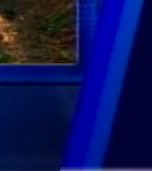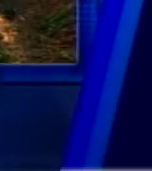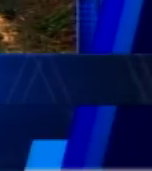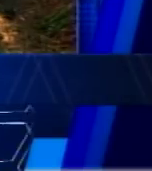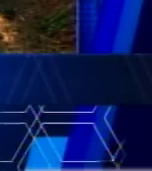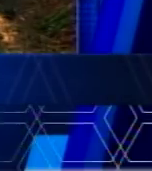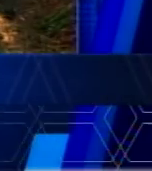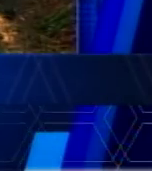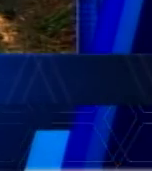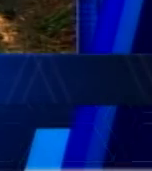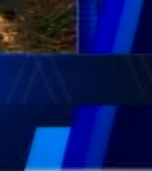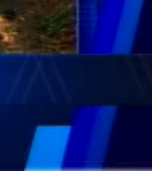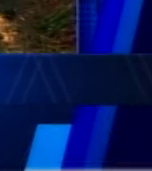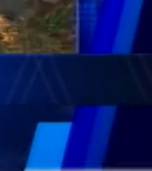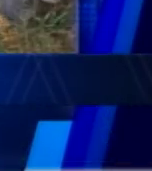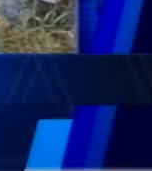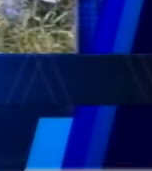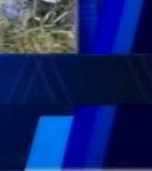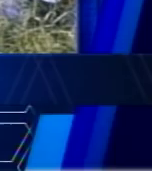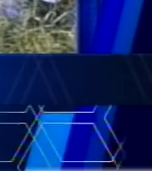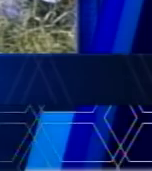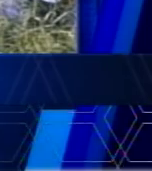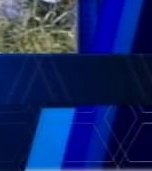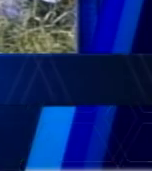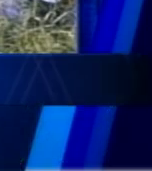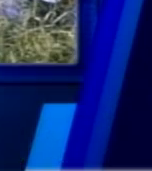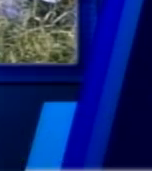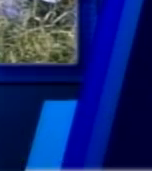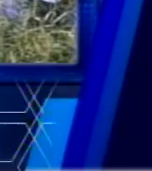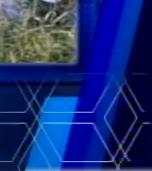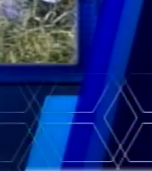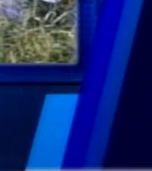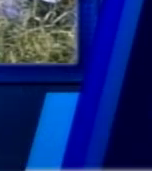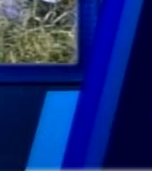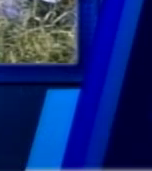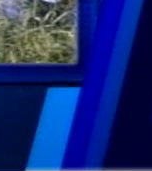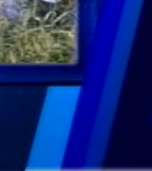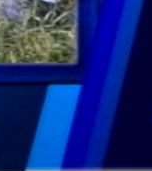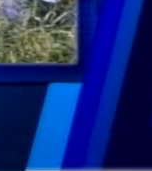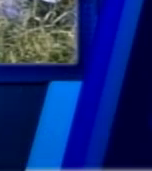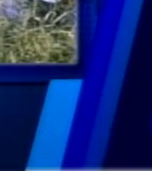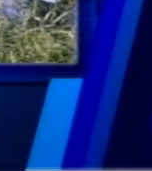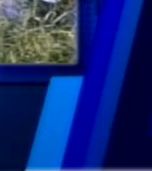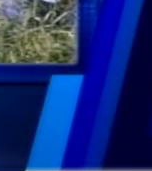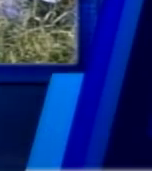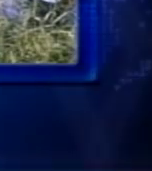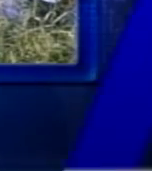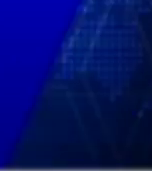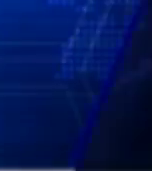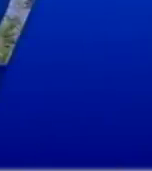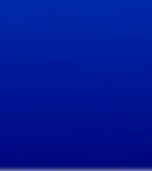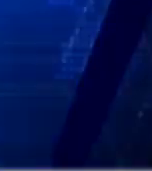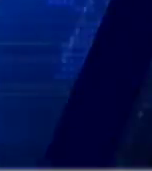Viaje fatal, al menos 17 muertos fue el saldo de un accidente de tránsito en el estado Zulia.